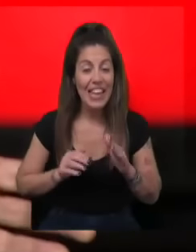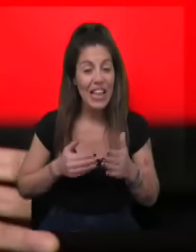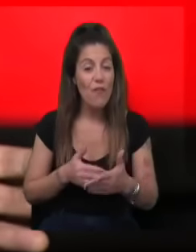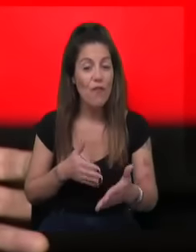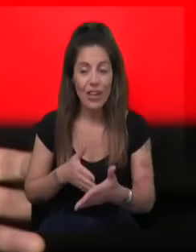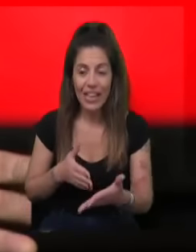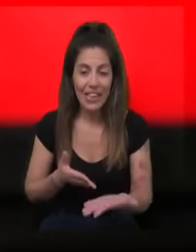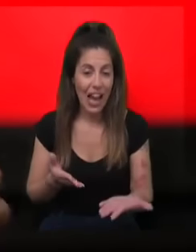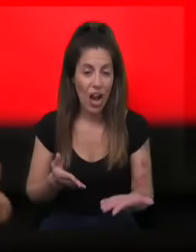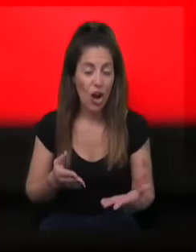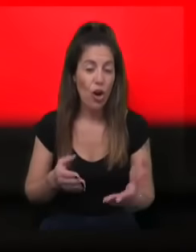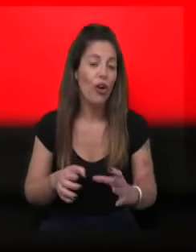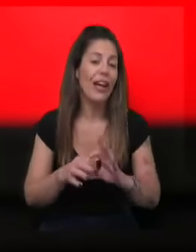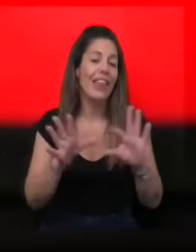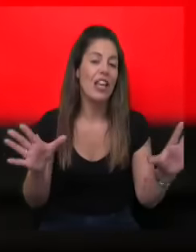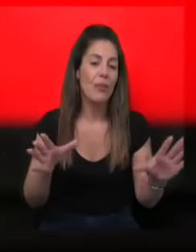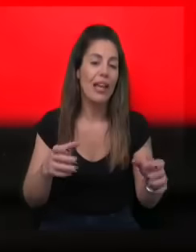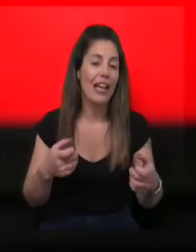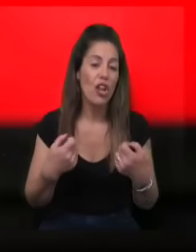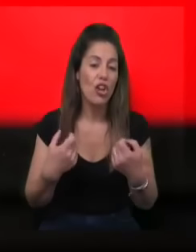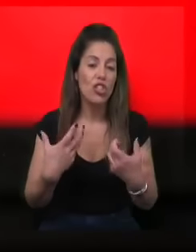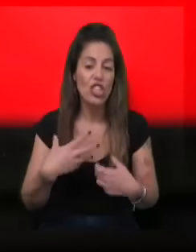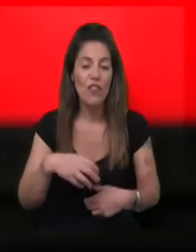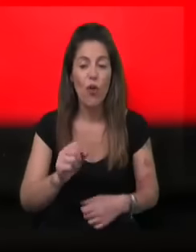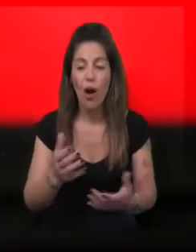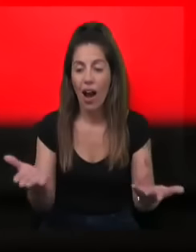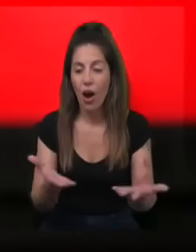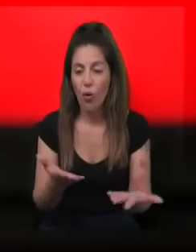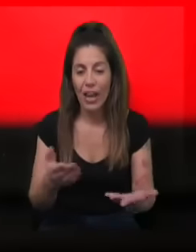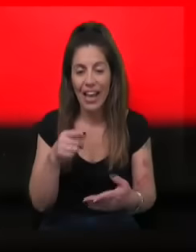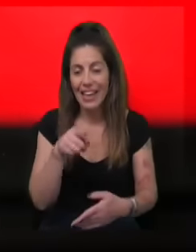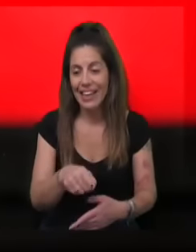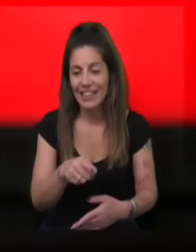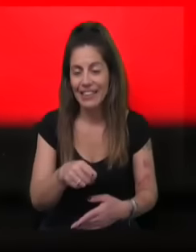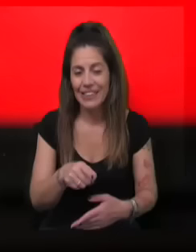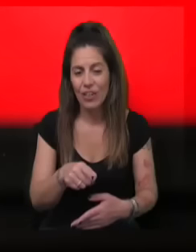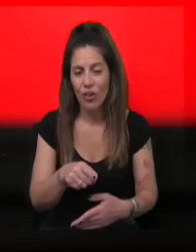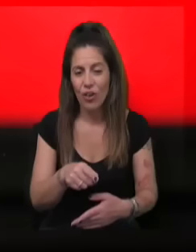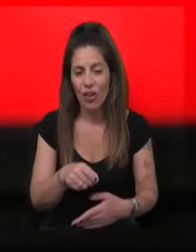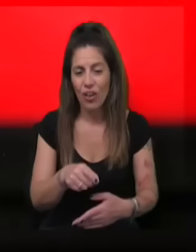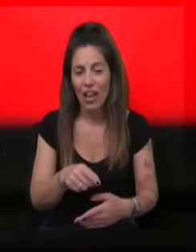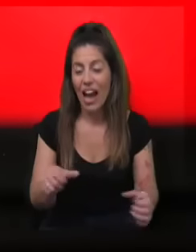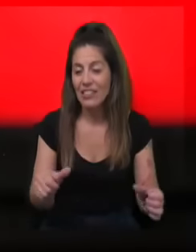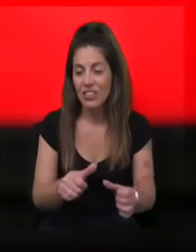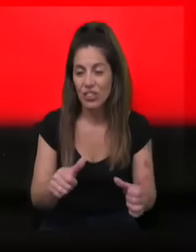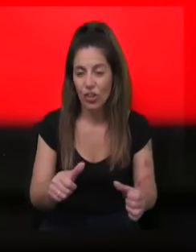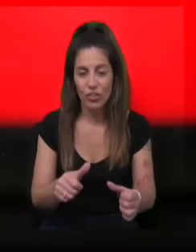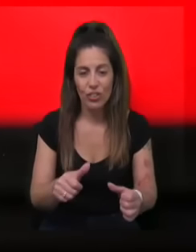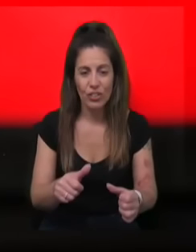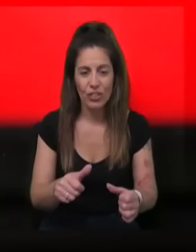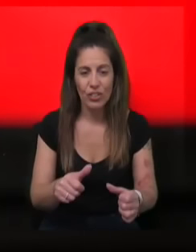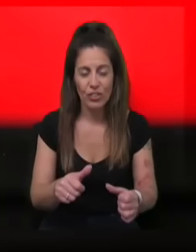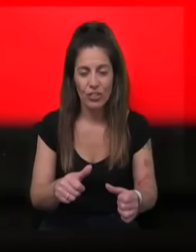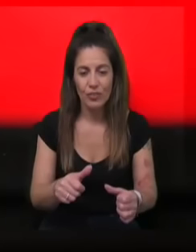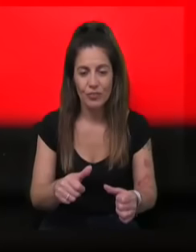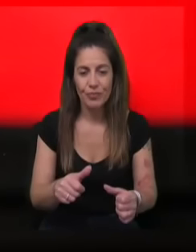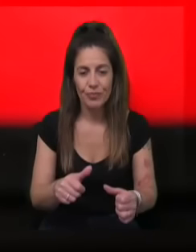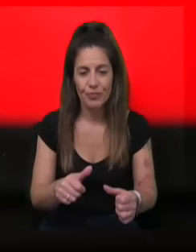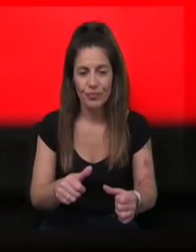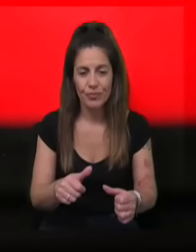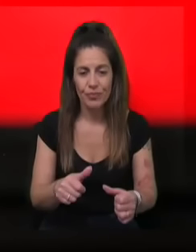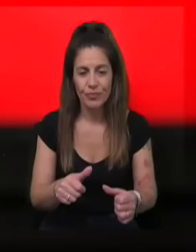canilla libre a la que nos condujo este este esta Cruzada este